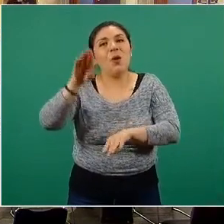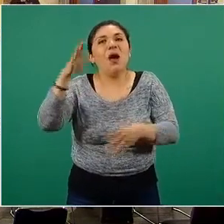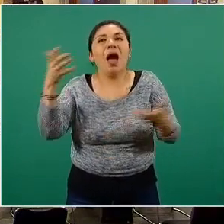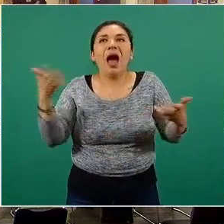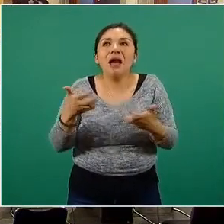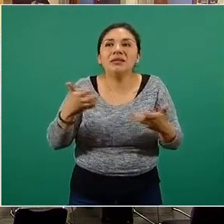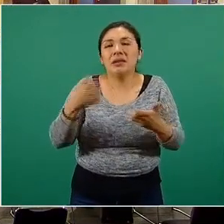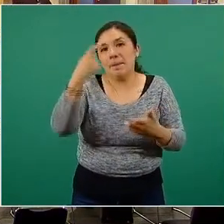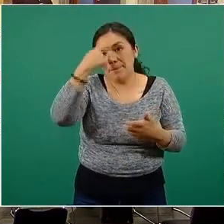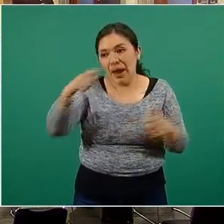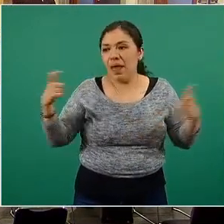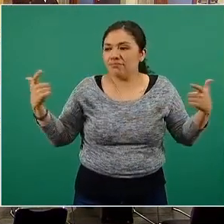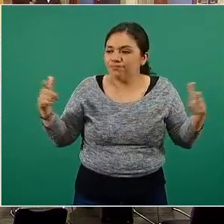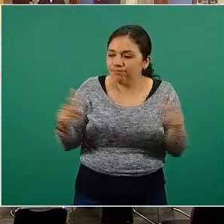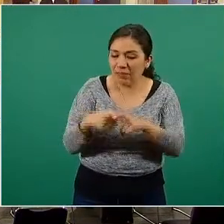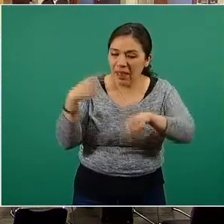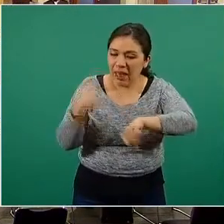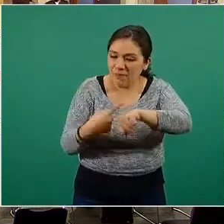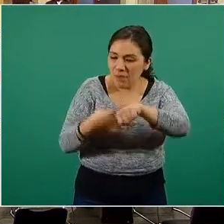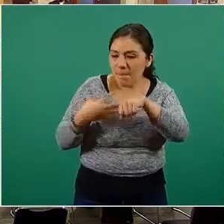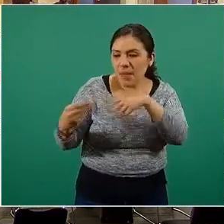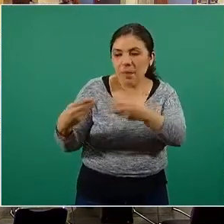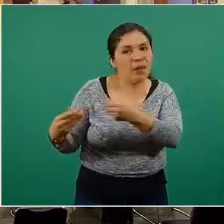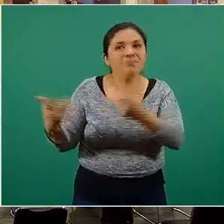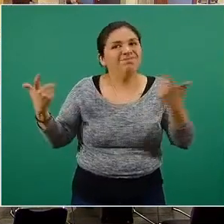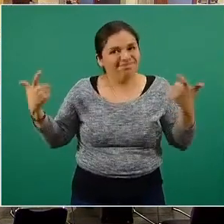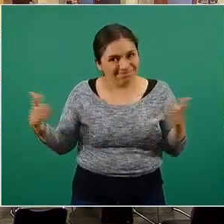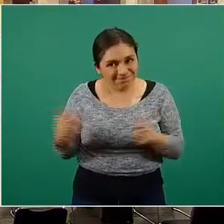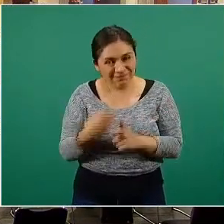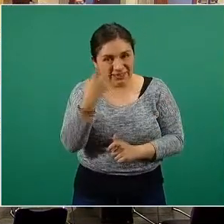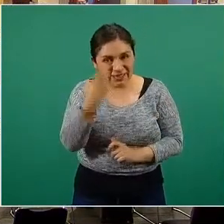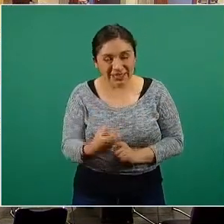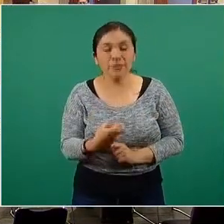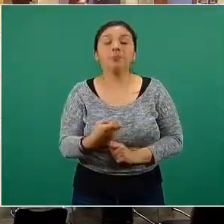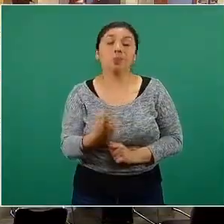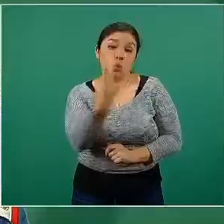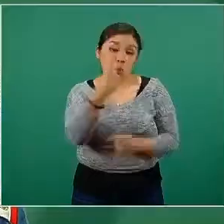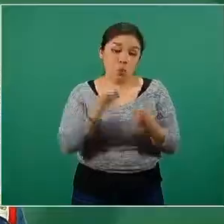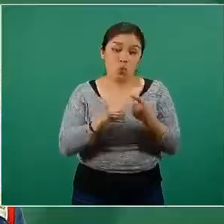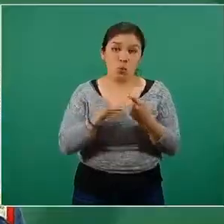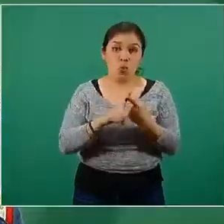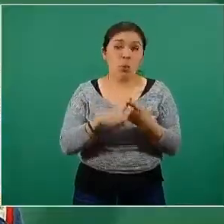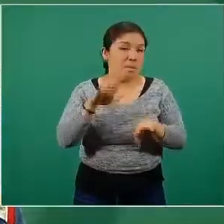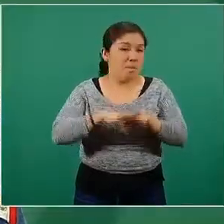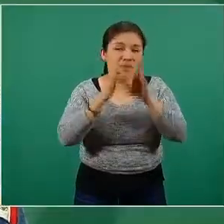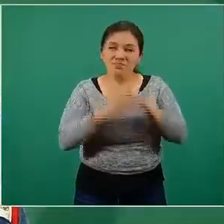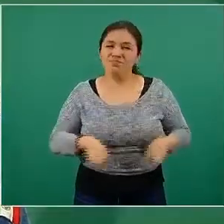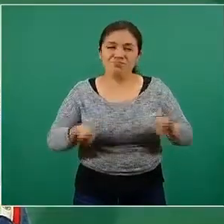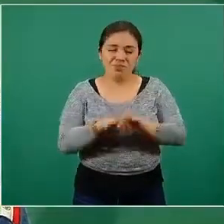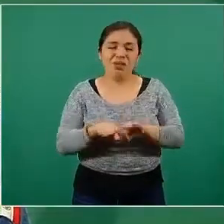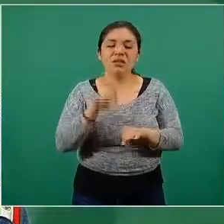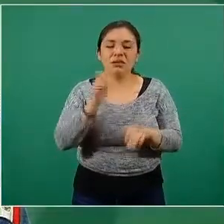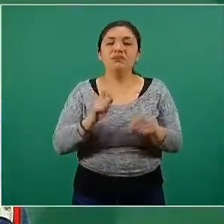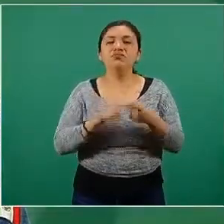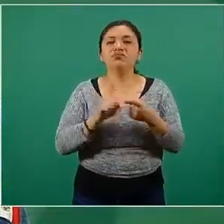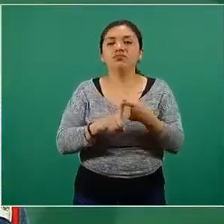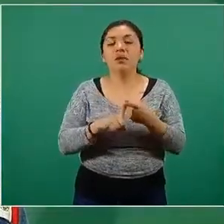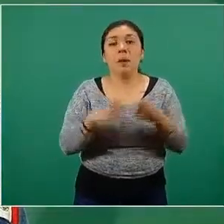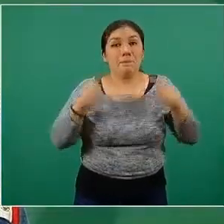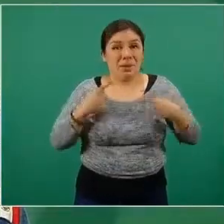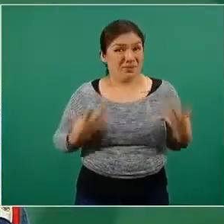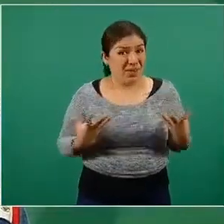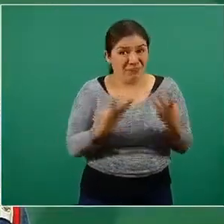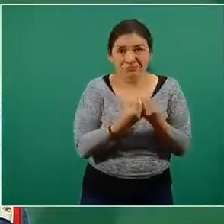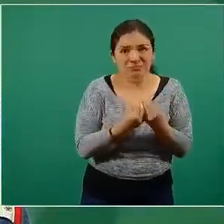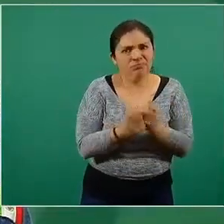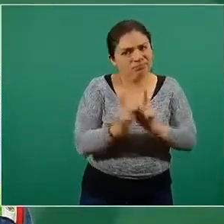tanto la disminución de la transmisión de la enfermedad, ¿no? Recordar que una de ellas, dentro de las más importantes, tenemos el